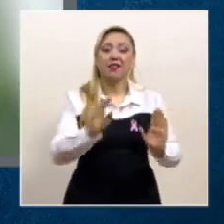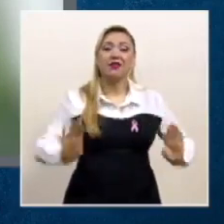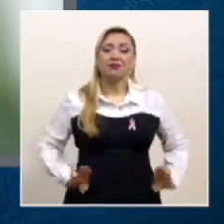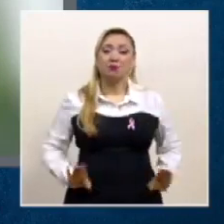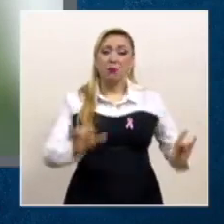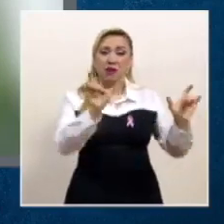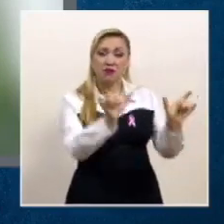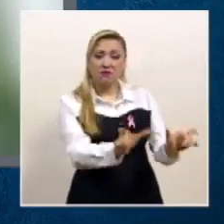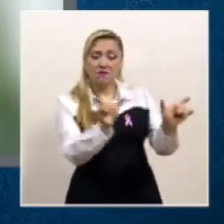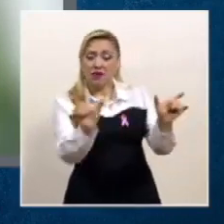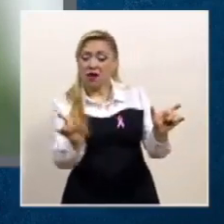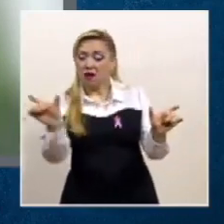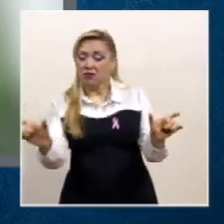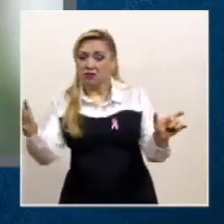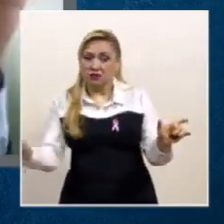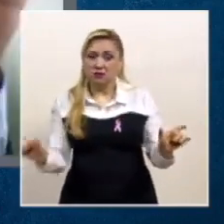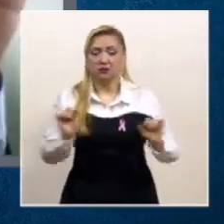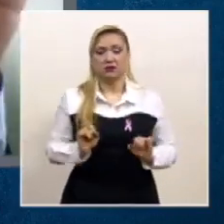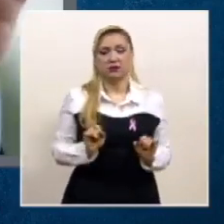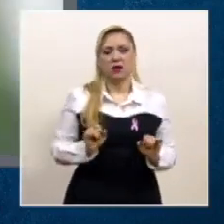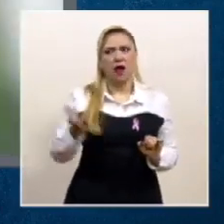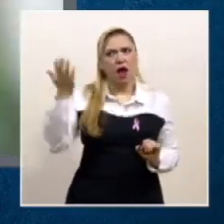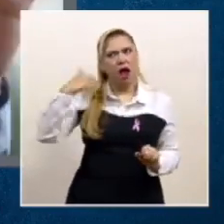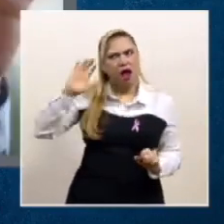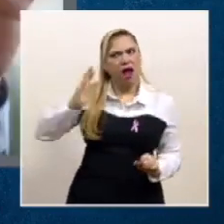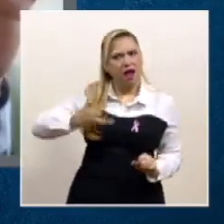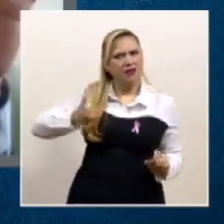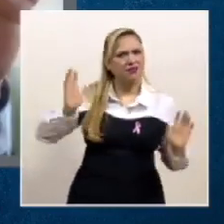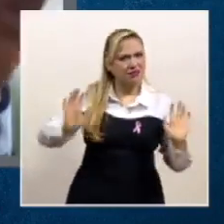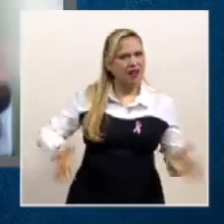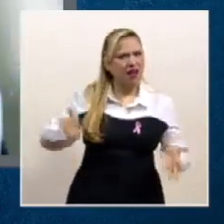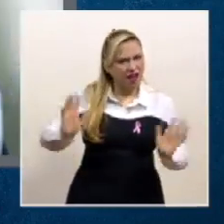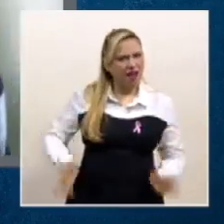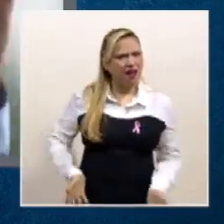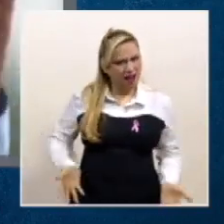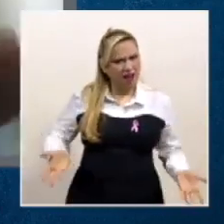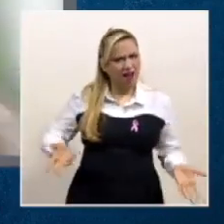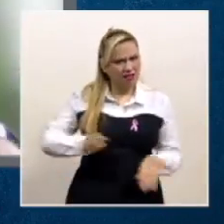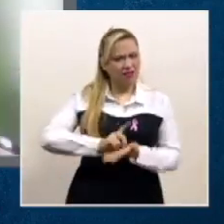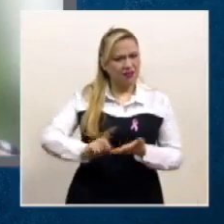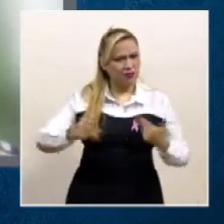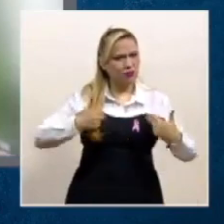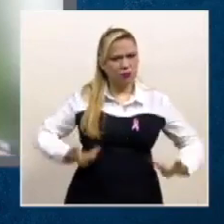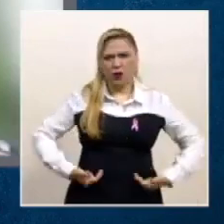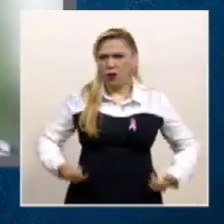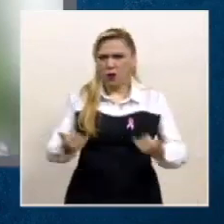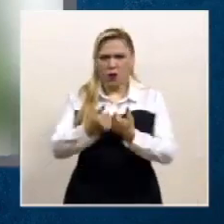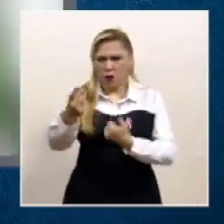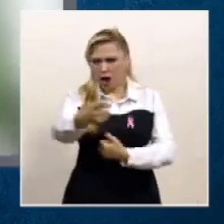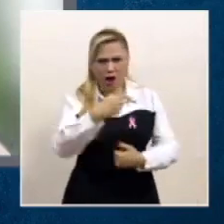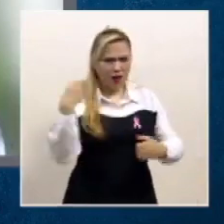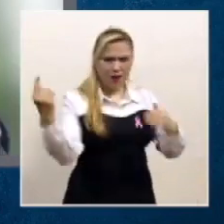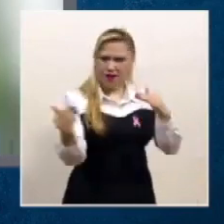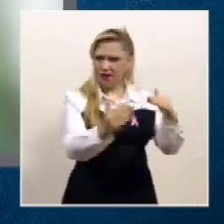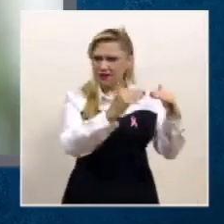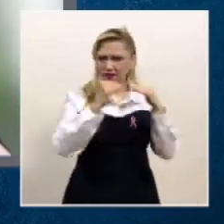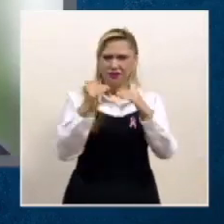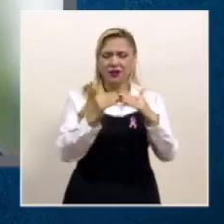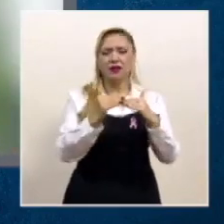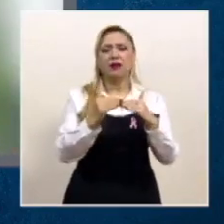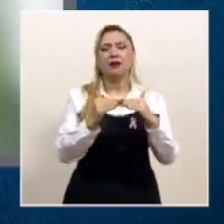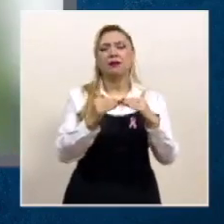para garantizar estos derechos humanos que ya teníamos todas las personas con discapacidad, al igual que todas y todos los ciudadanos.